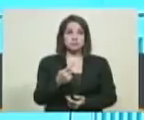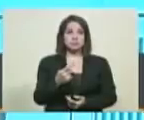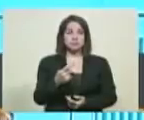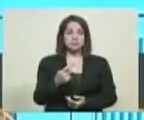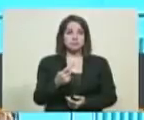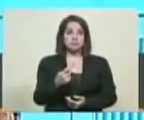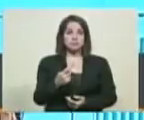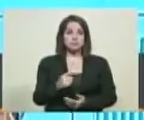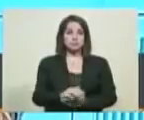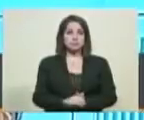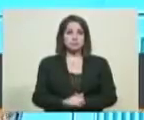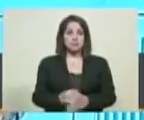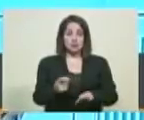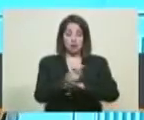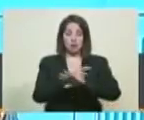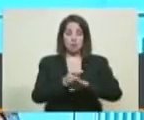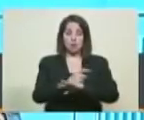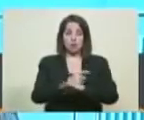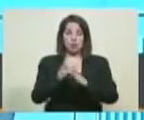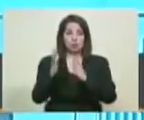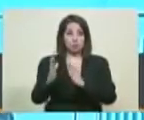compañero gobernador